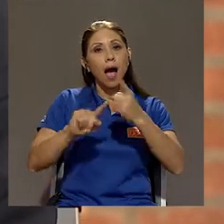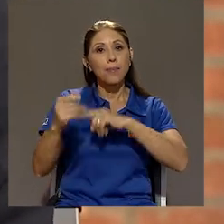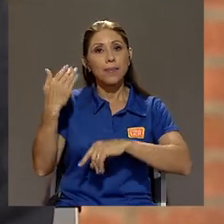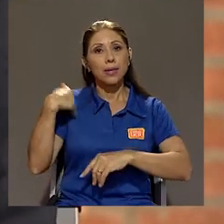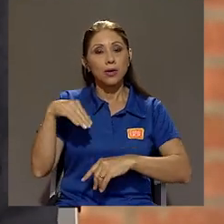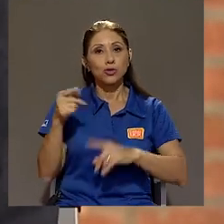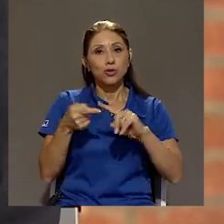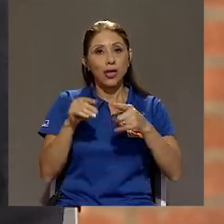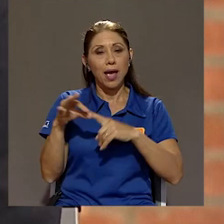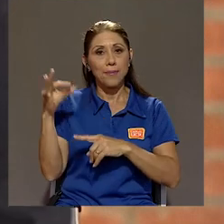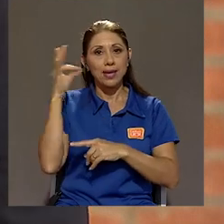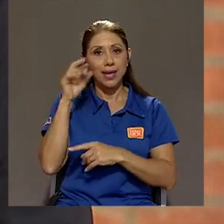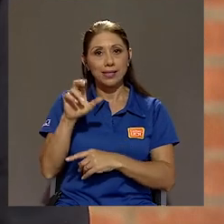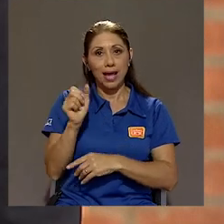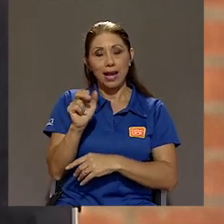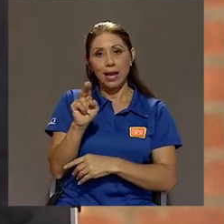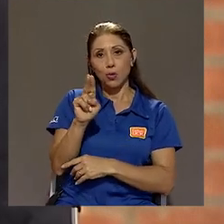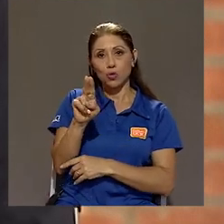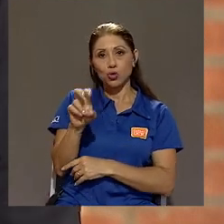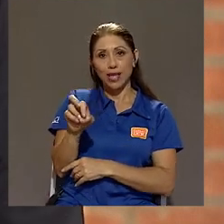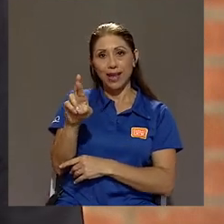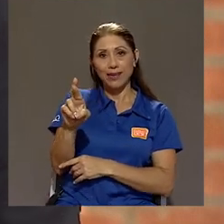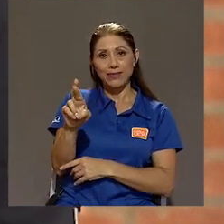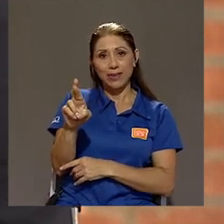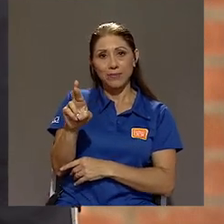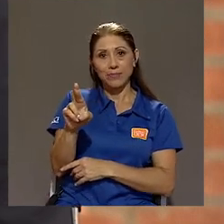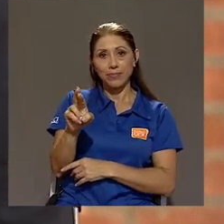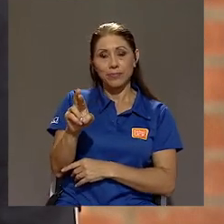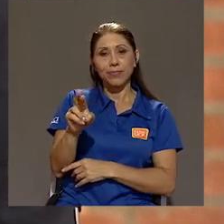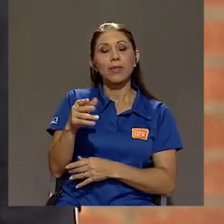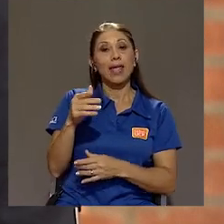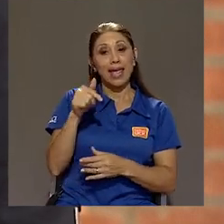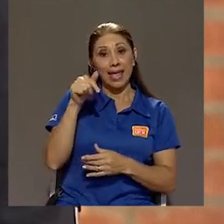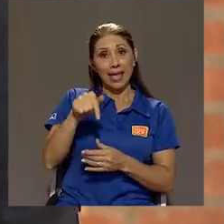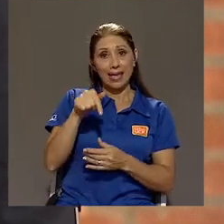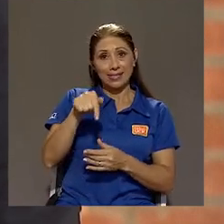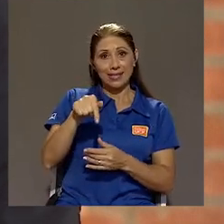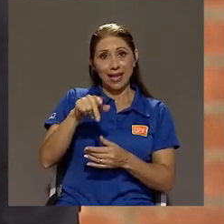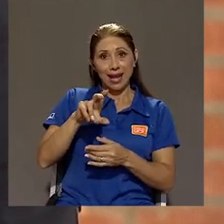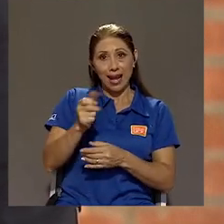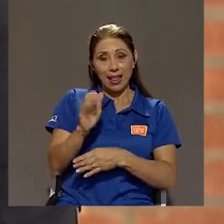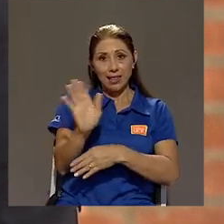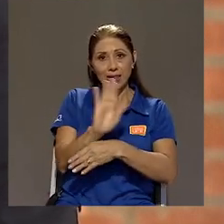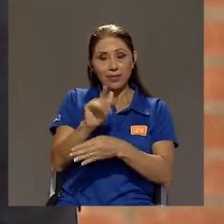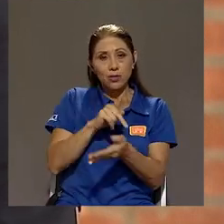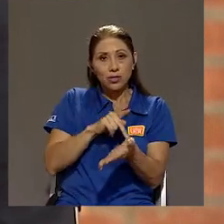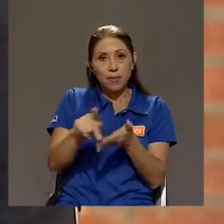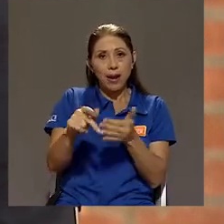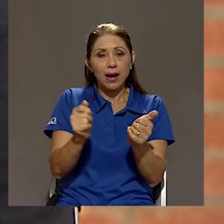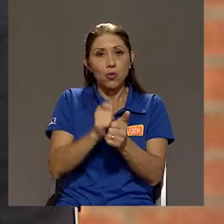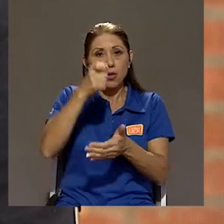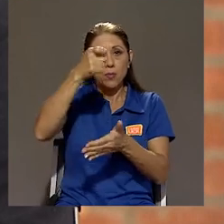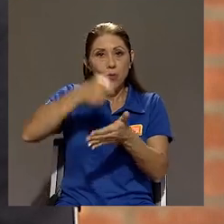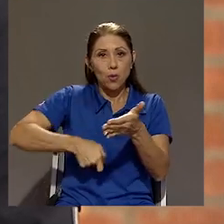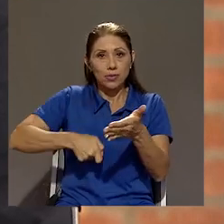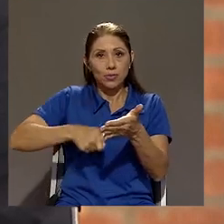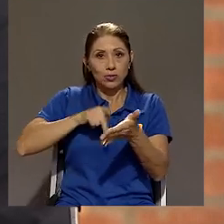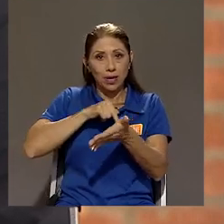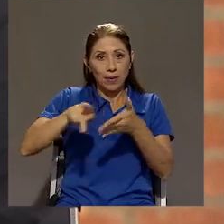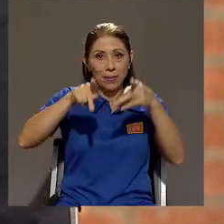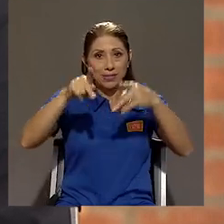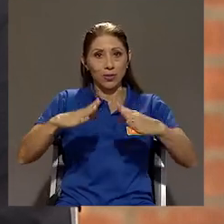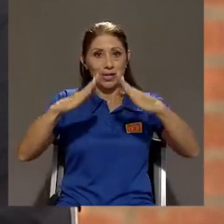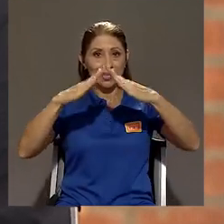Había una vez, amigas y amigos de Canal UCR, este canal que se paga con los impuestos que tributan